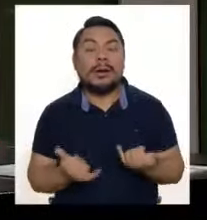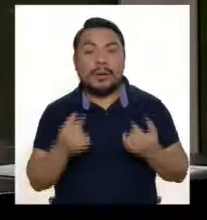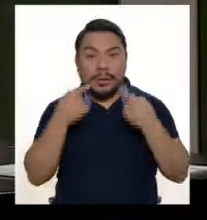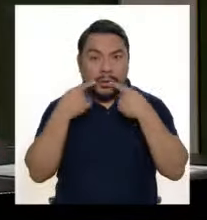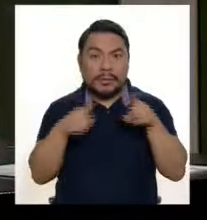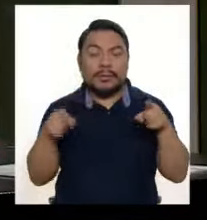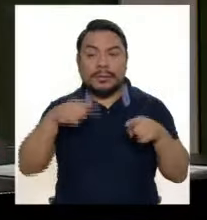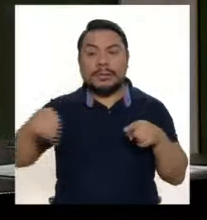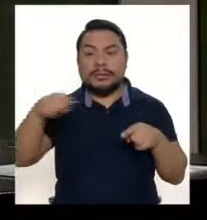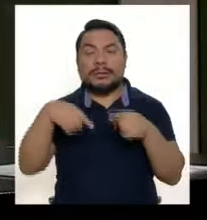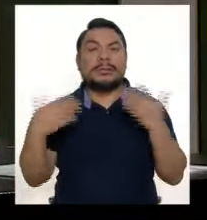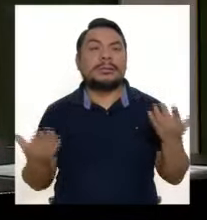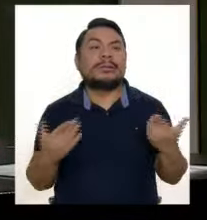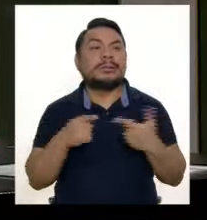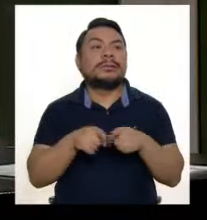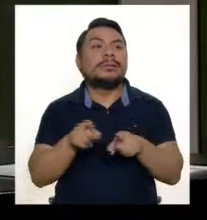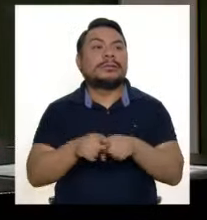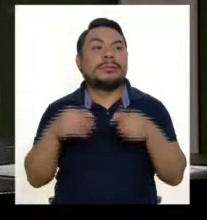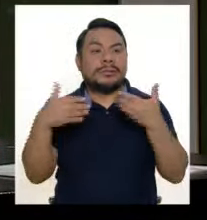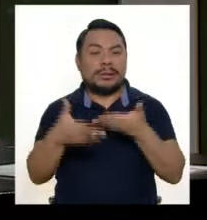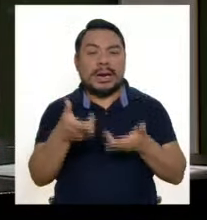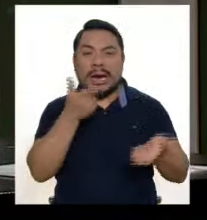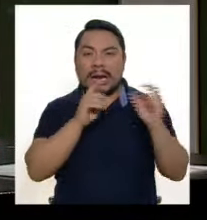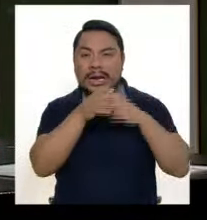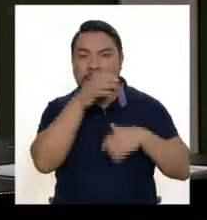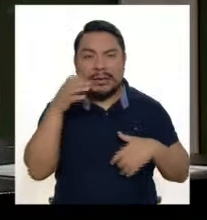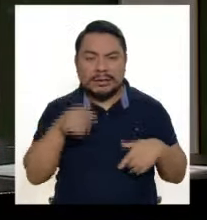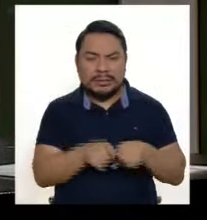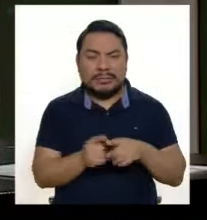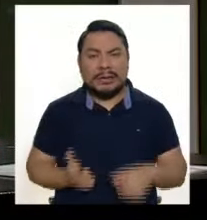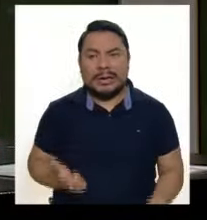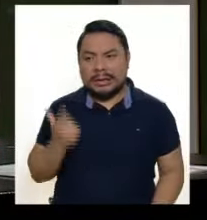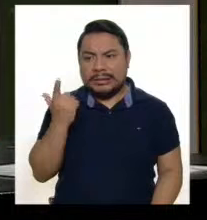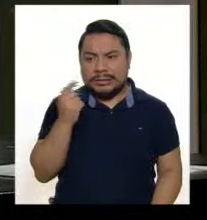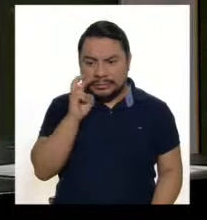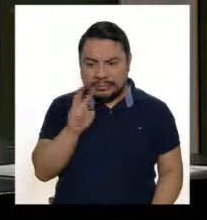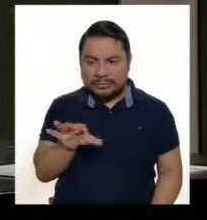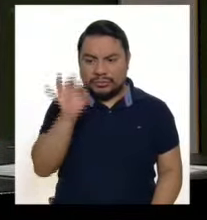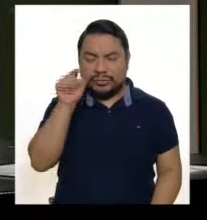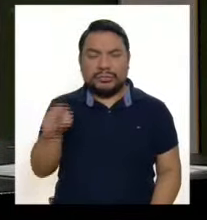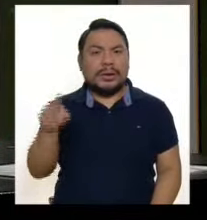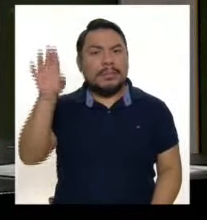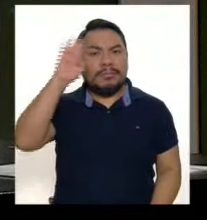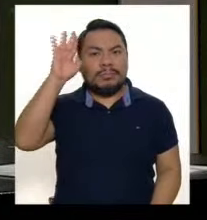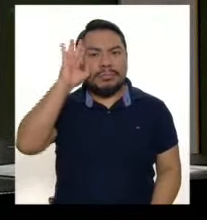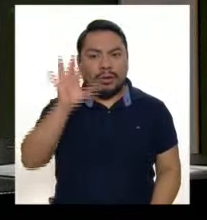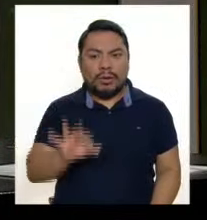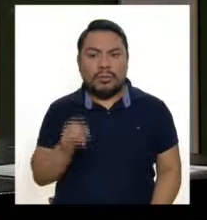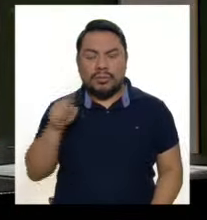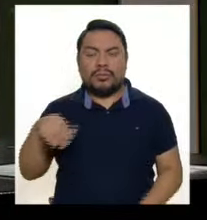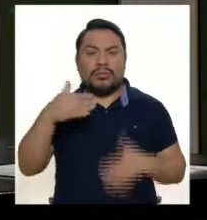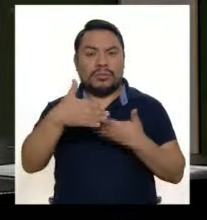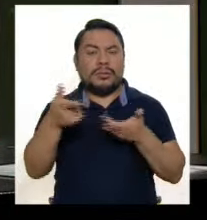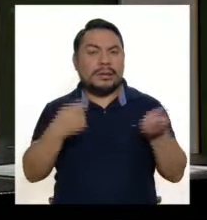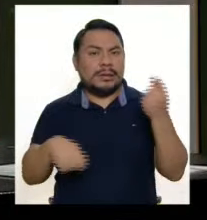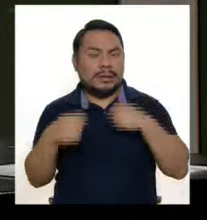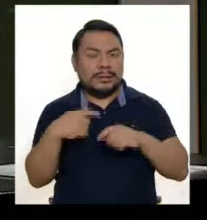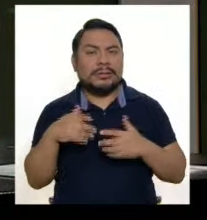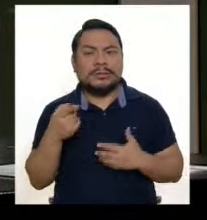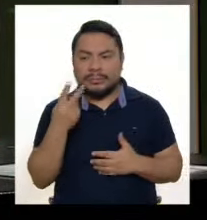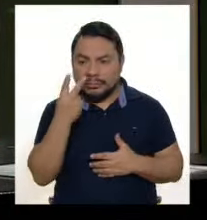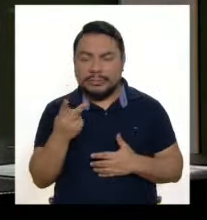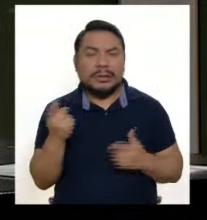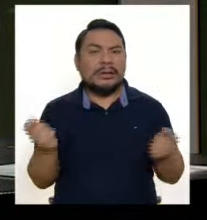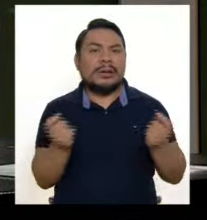denunciado porque cajas de cerveza y armas de fuego fue lo que halló la Policía Nacional en un local donde se celebraba un evento sin autorización en